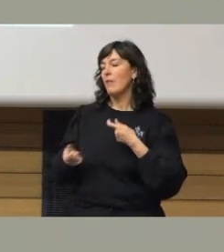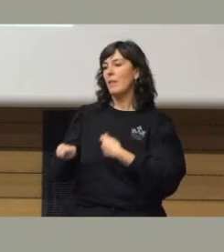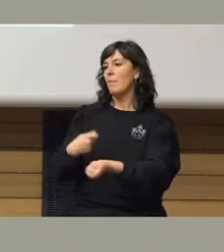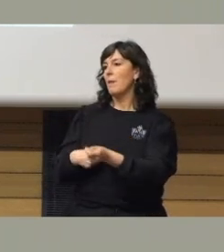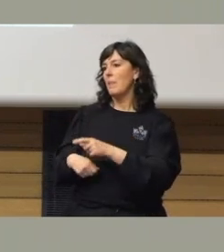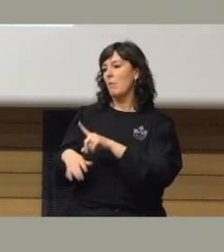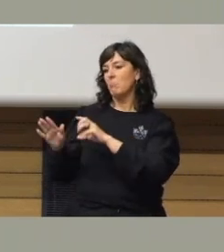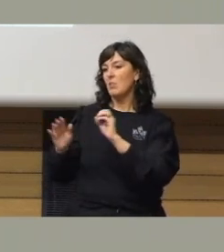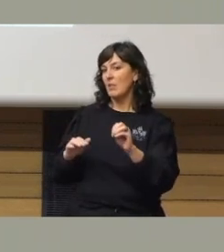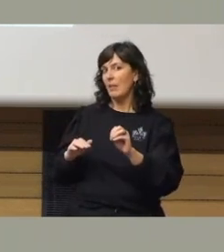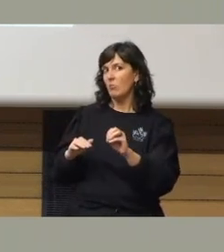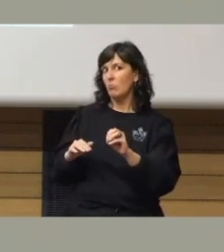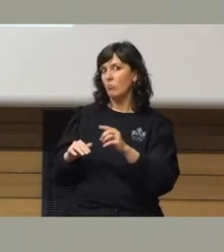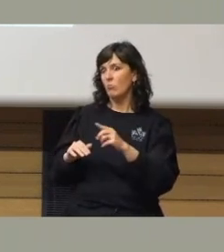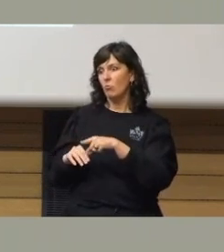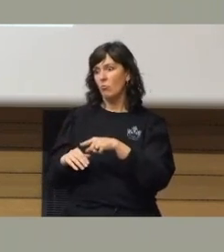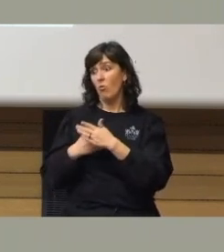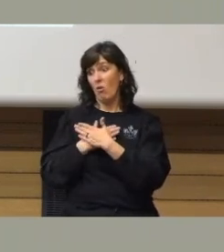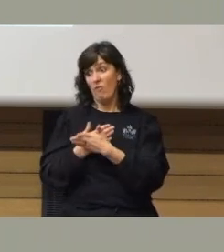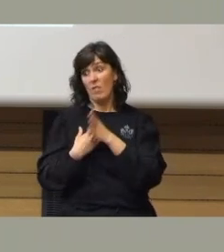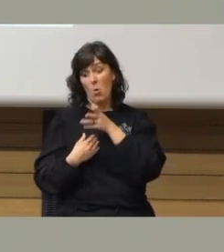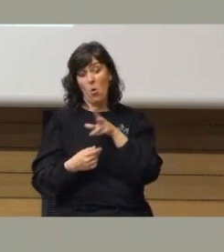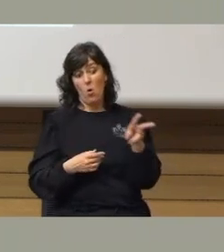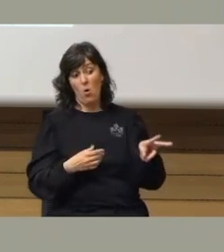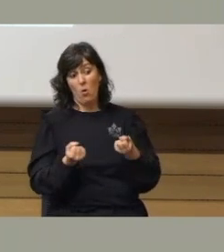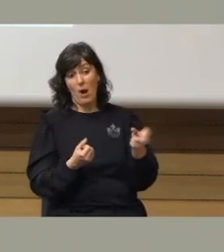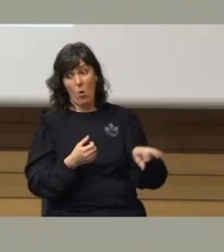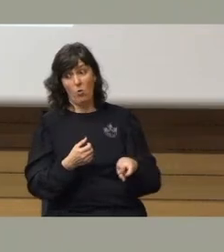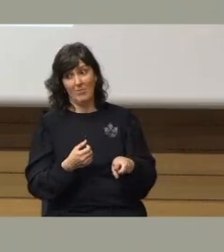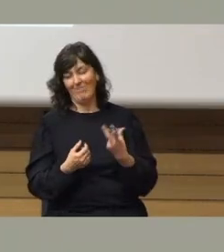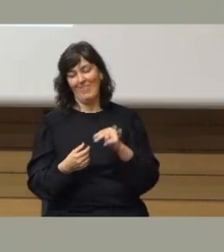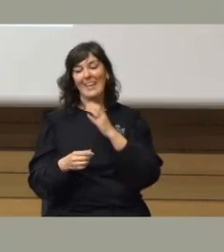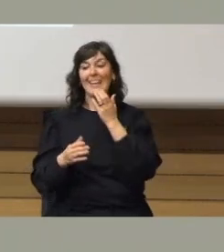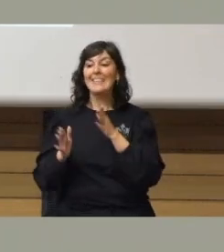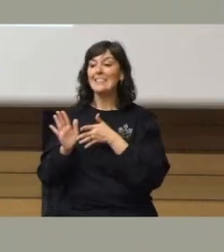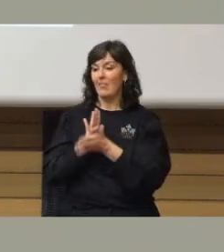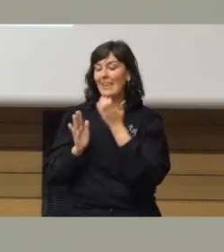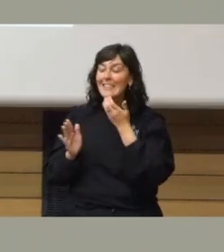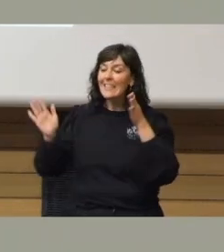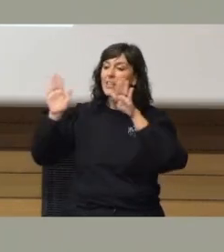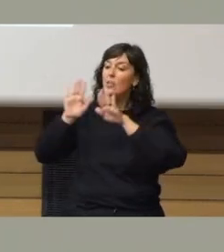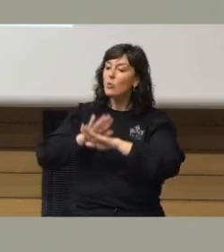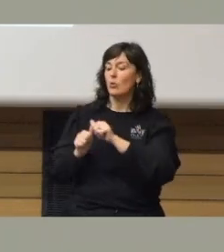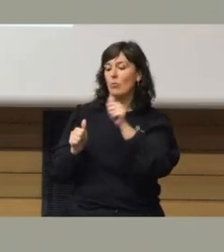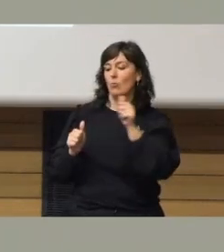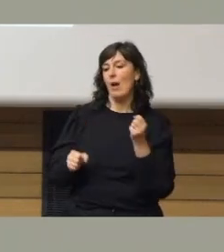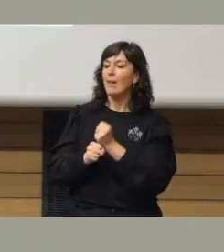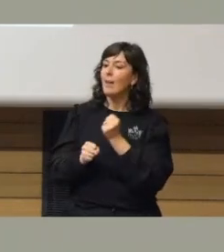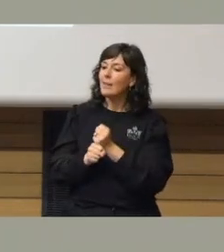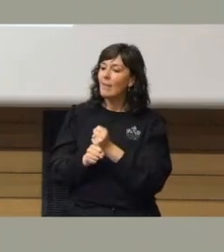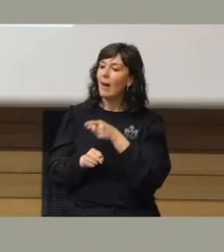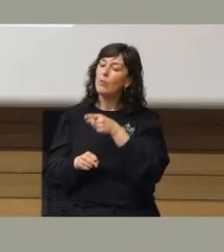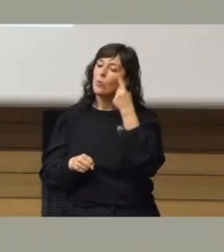Pues si estamos trabajando en noche, tenemos que tener una formación muy específica en lo que se mueve en noche. El año pasado se